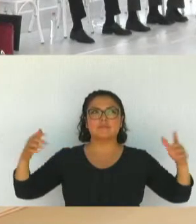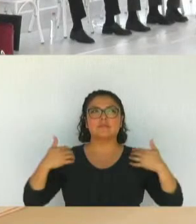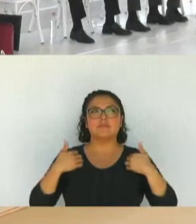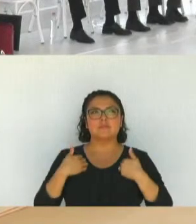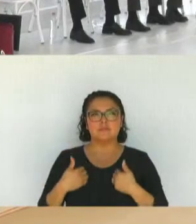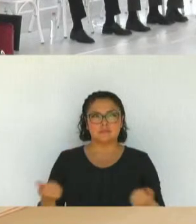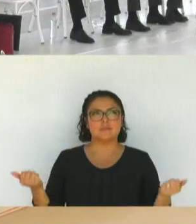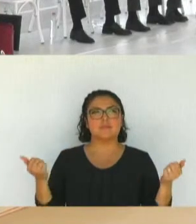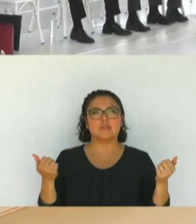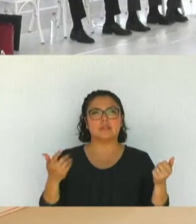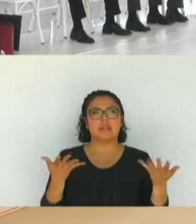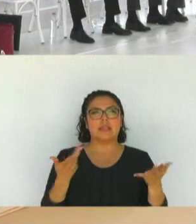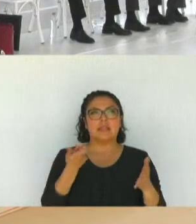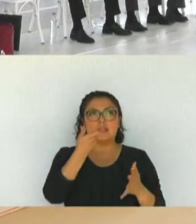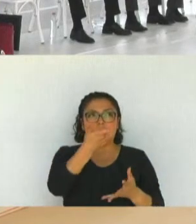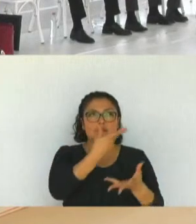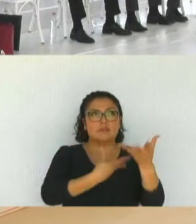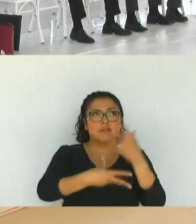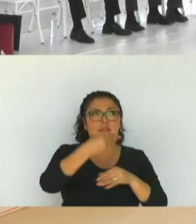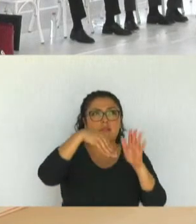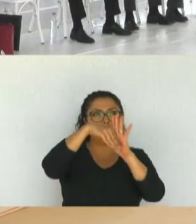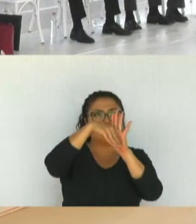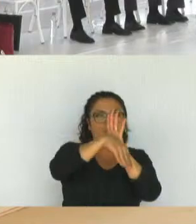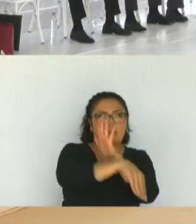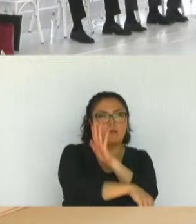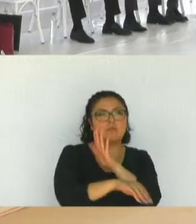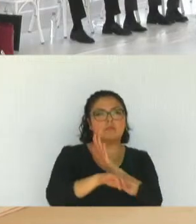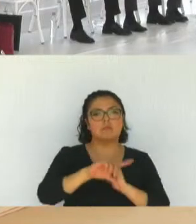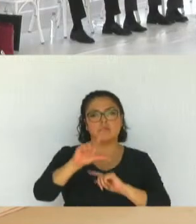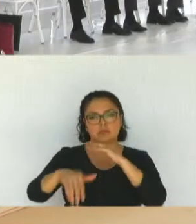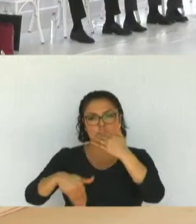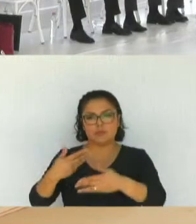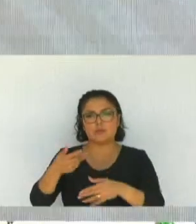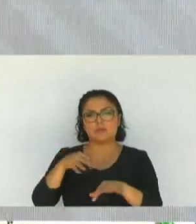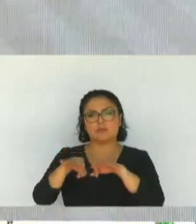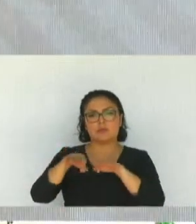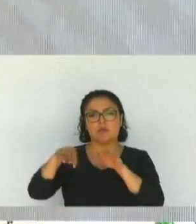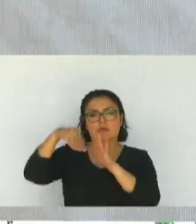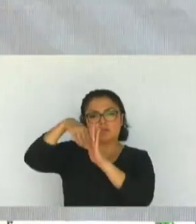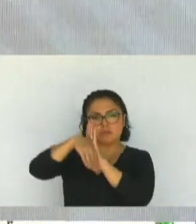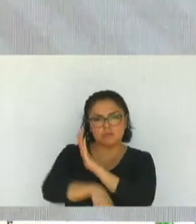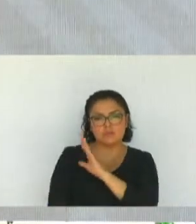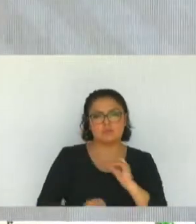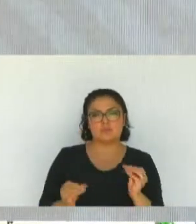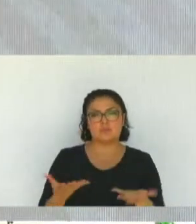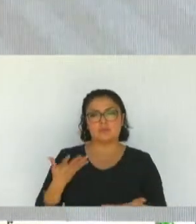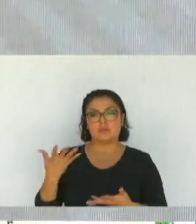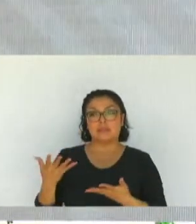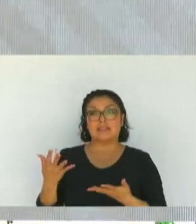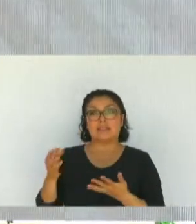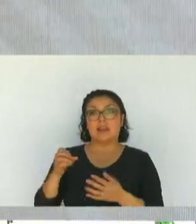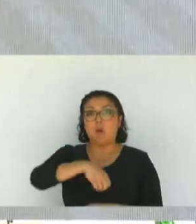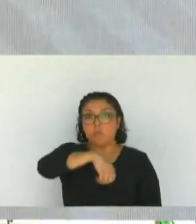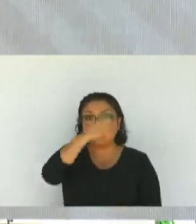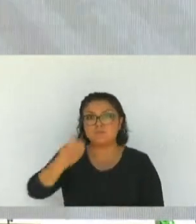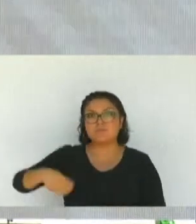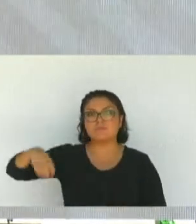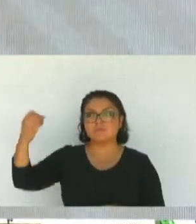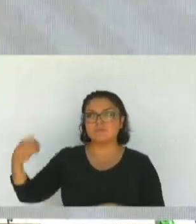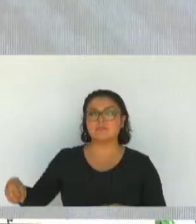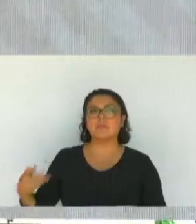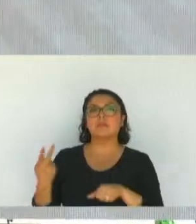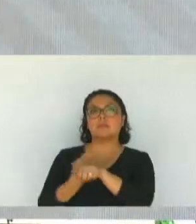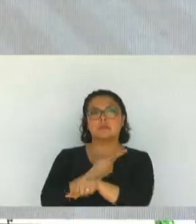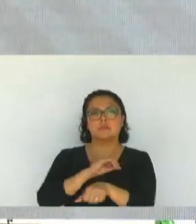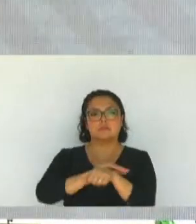en pérdida de empleos, pero también que si una apertura era desordenada, entonces iba a haber brotes en los centros